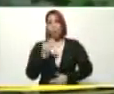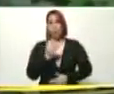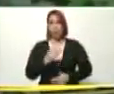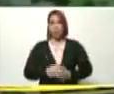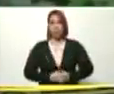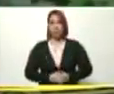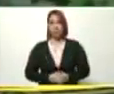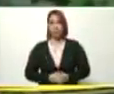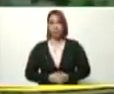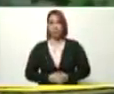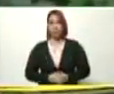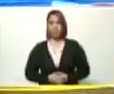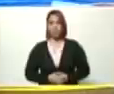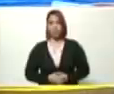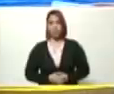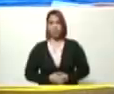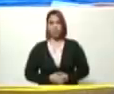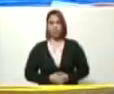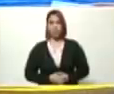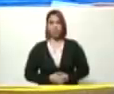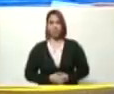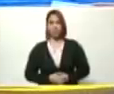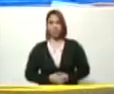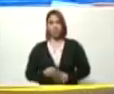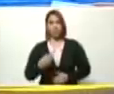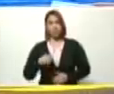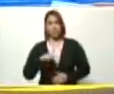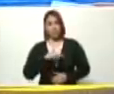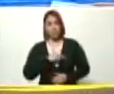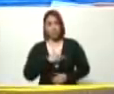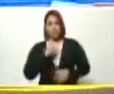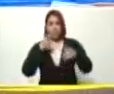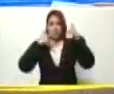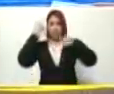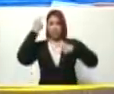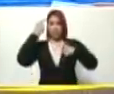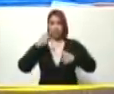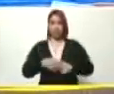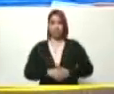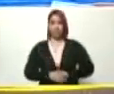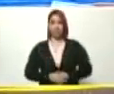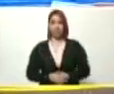el eterno retorno de nuestro comandante Hugo Chávez.